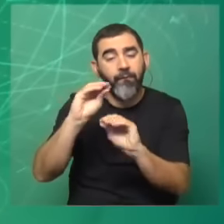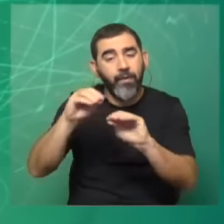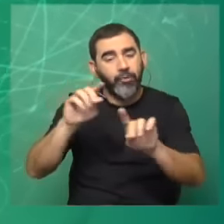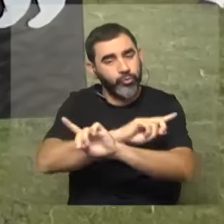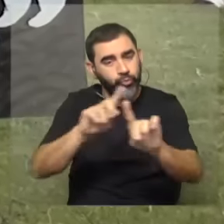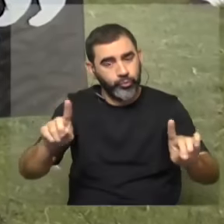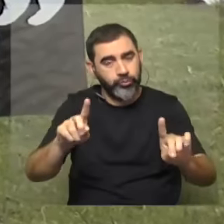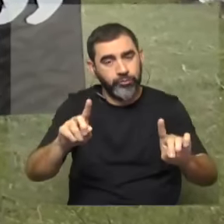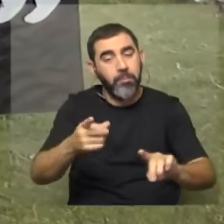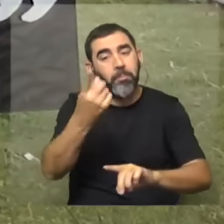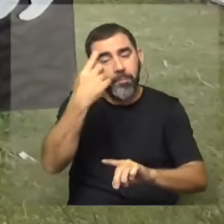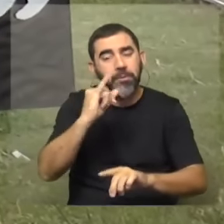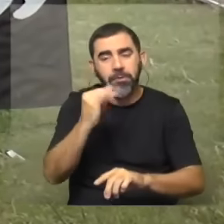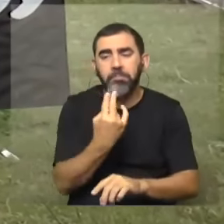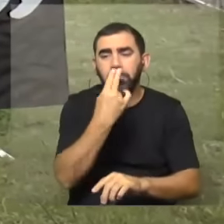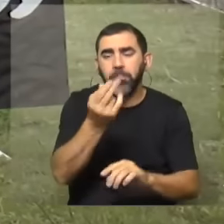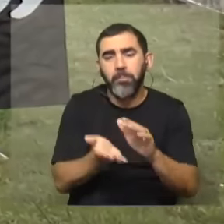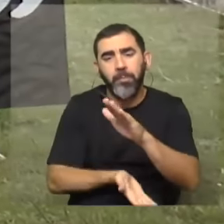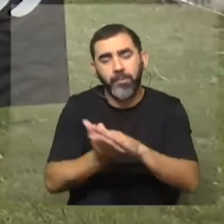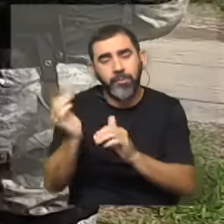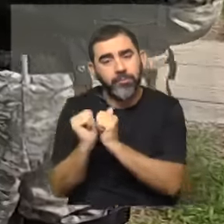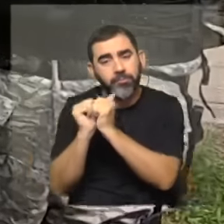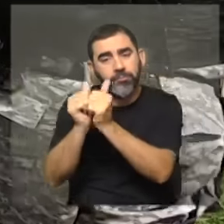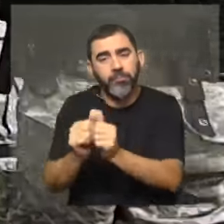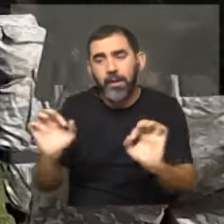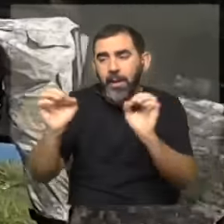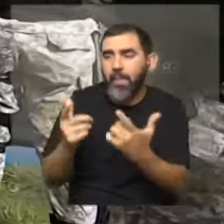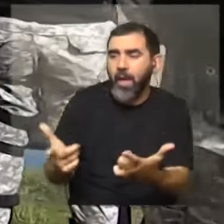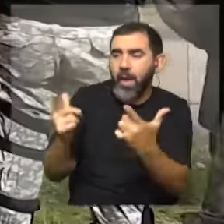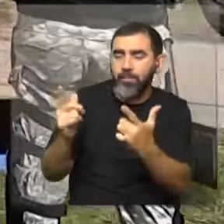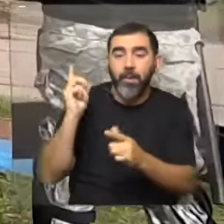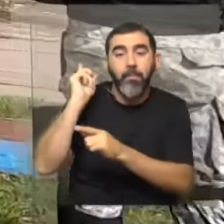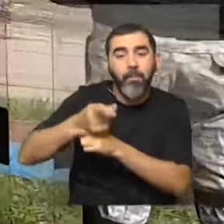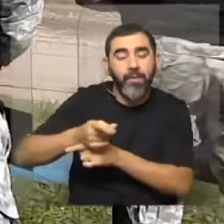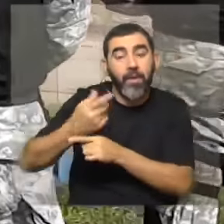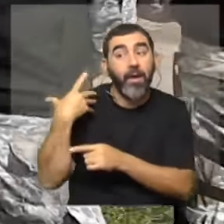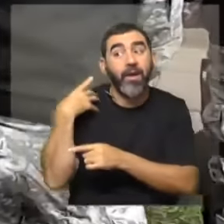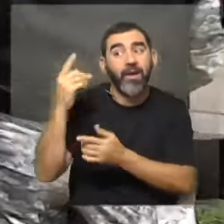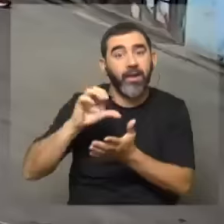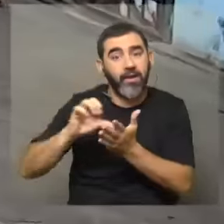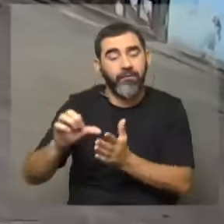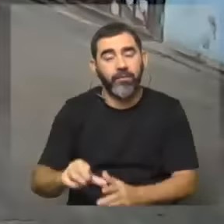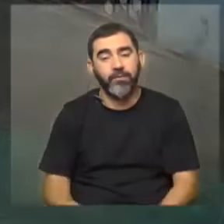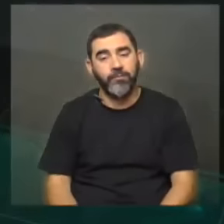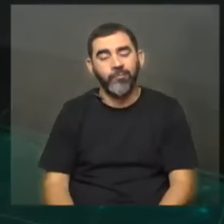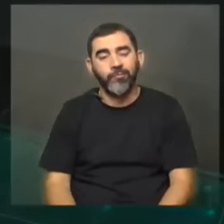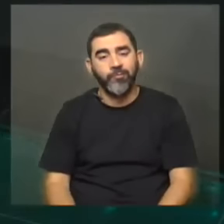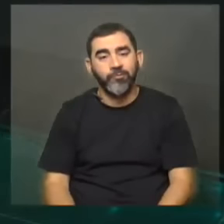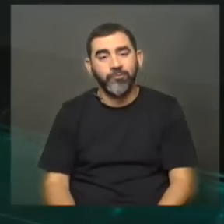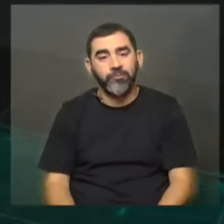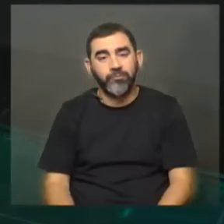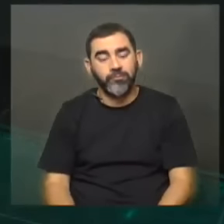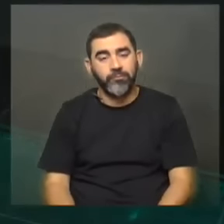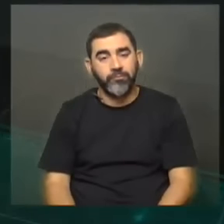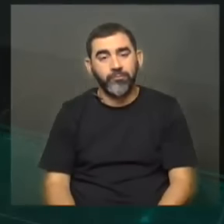del predio y sin embargo se autorizó su salida y acompañamiento Sin armas por orden expresa del jefe de servicio Bueno